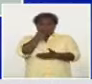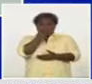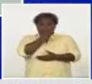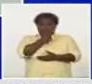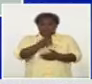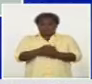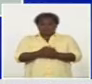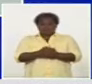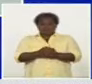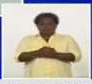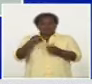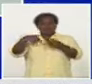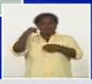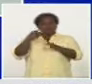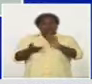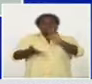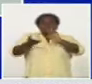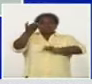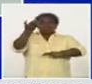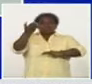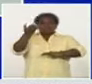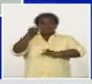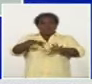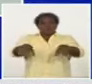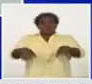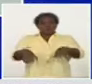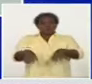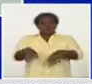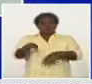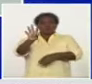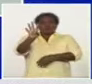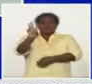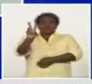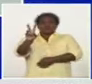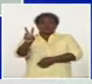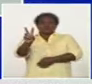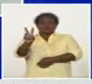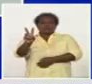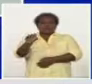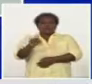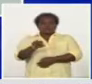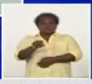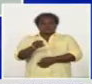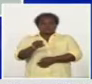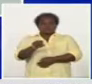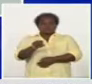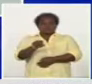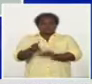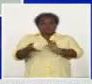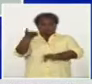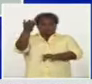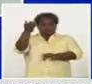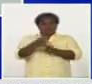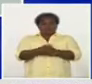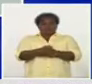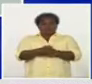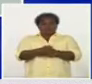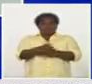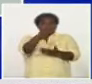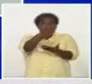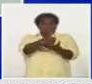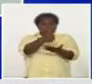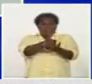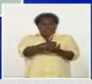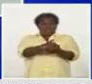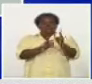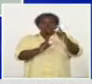ayer incrementa la cifra de casos autóctonos a 42, elevada. El mayor número en el municipio de Las